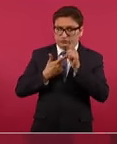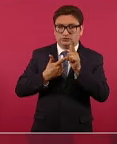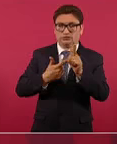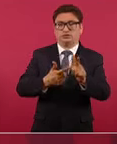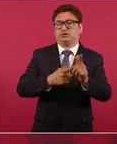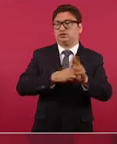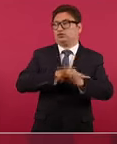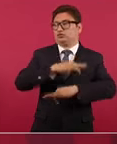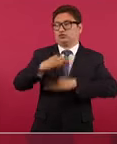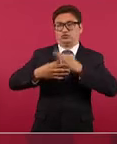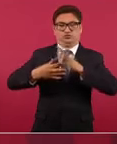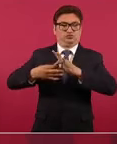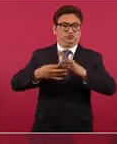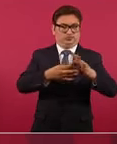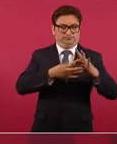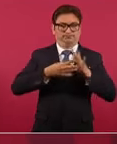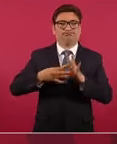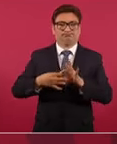todos